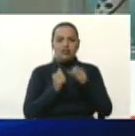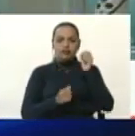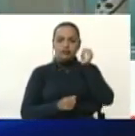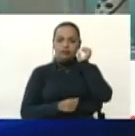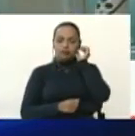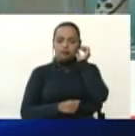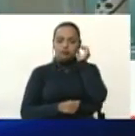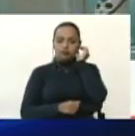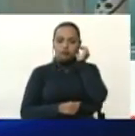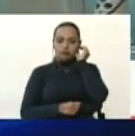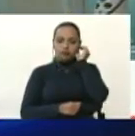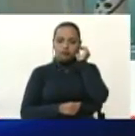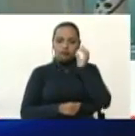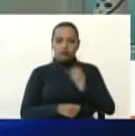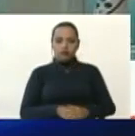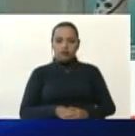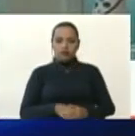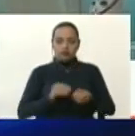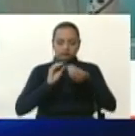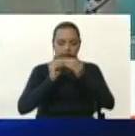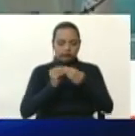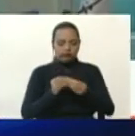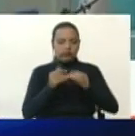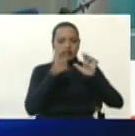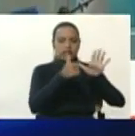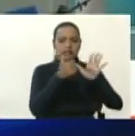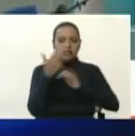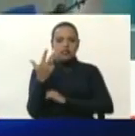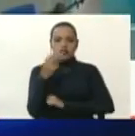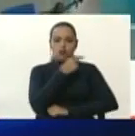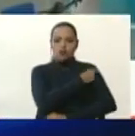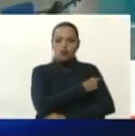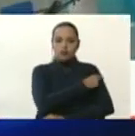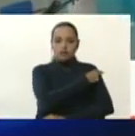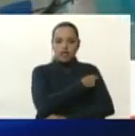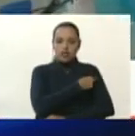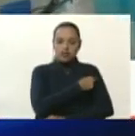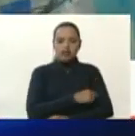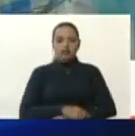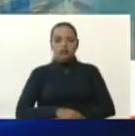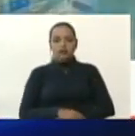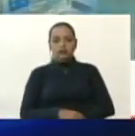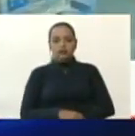Reparar integralmente 63 hospitales.